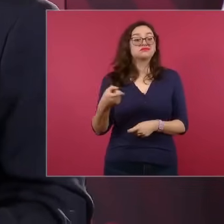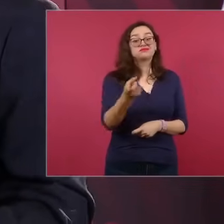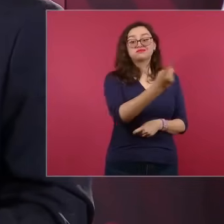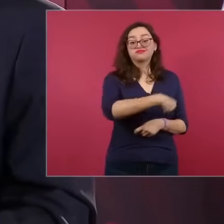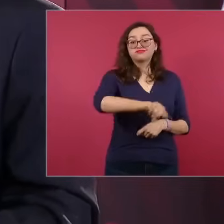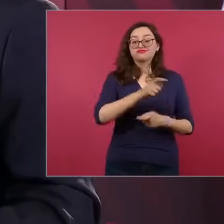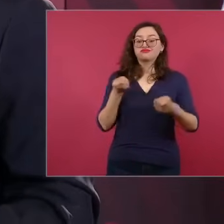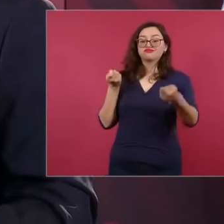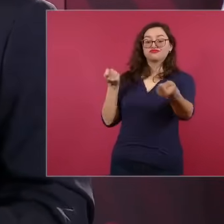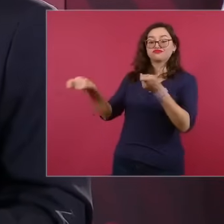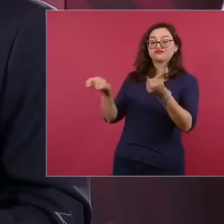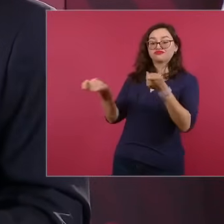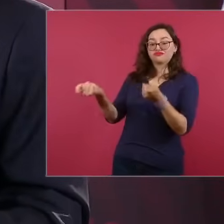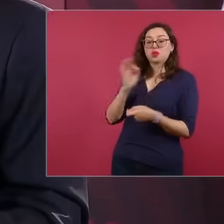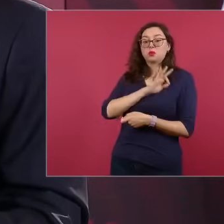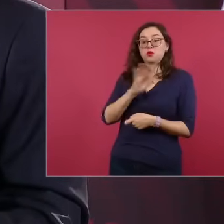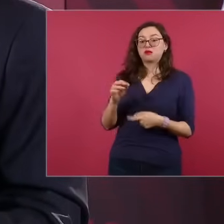No van a representar nada.